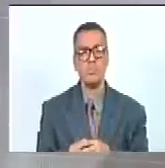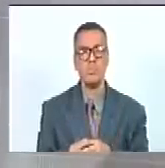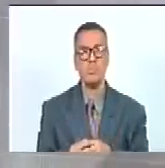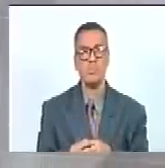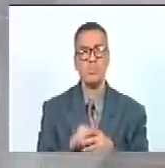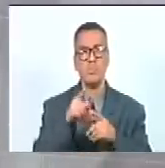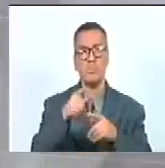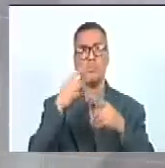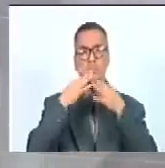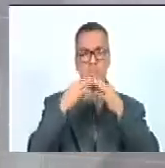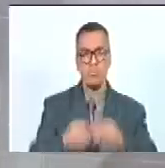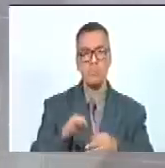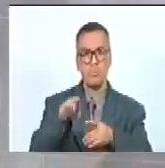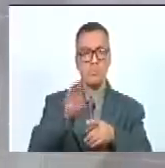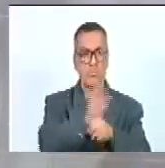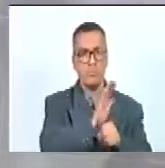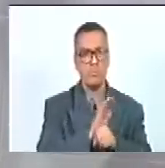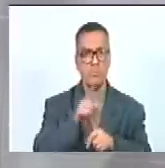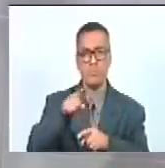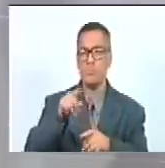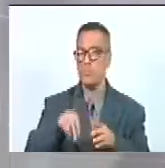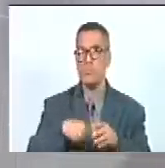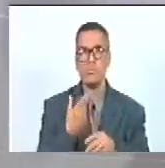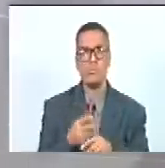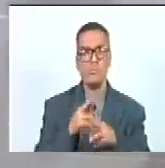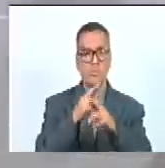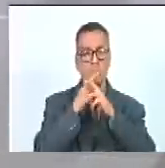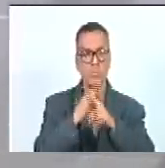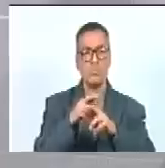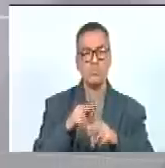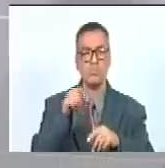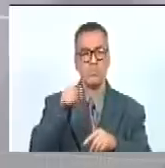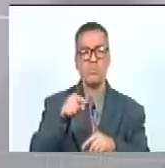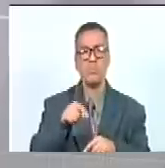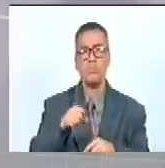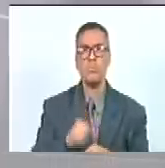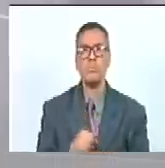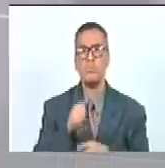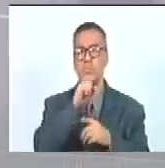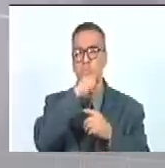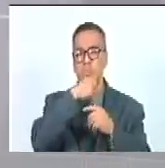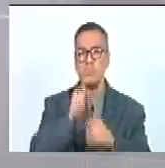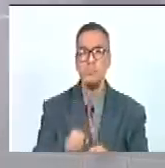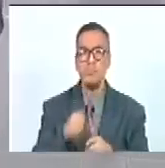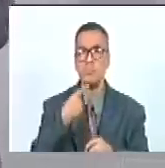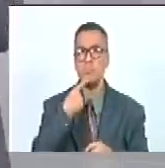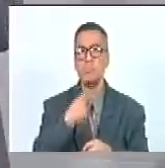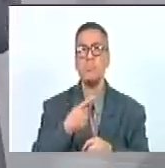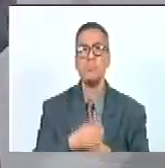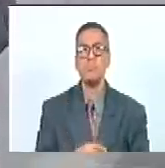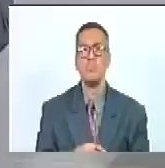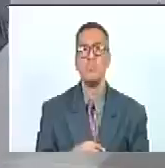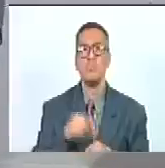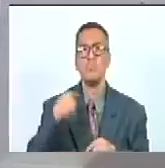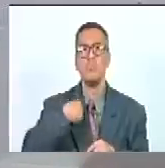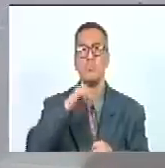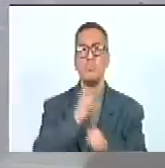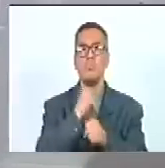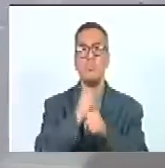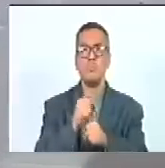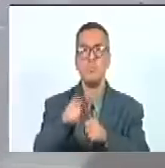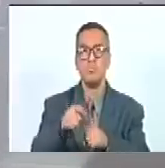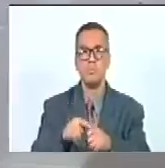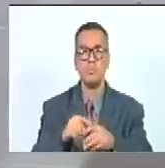cubrirle o garantizarle la seguridad. La respuesta del viejo Soto fue: le señalé que mi oficio era